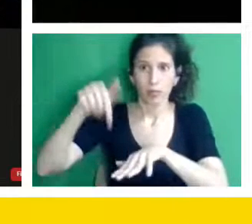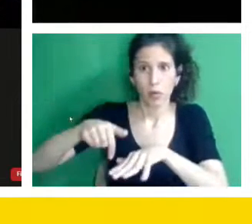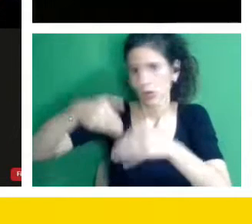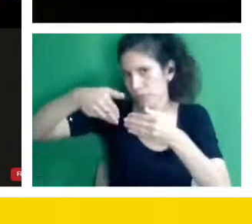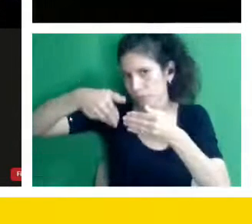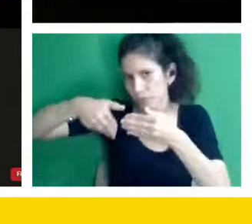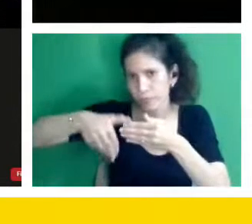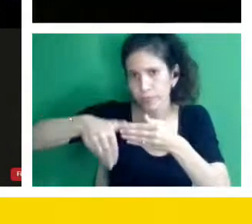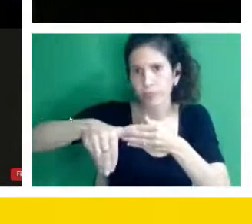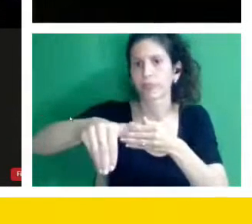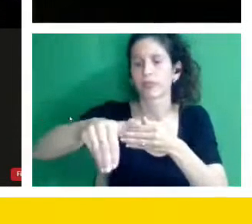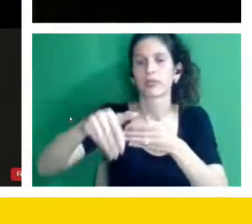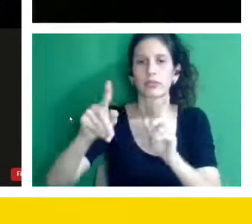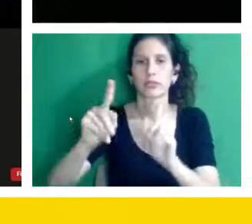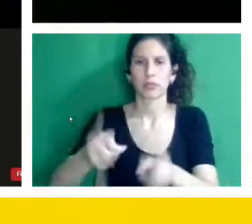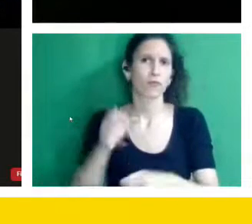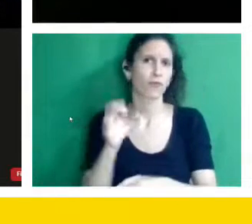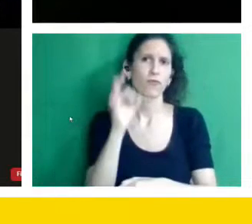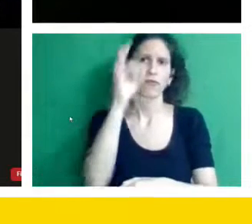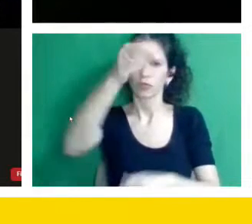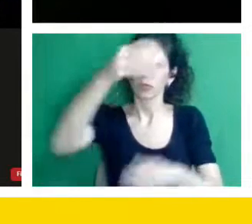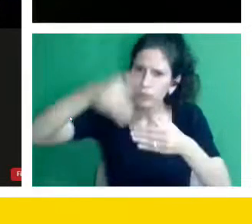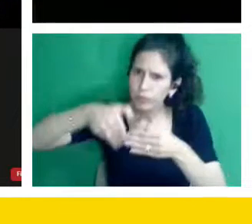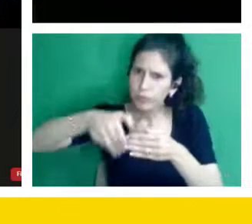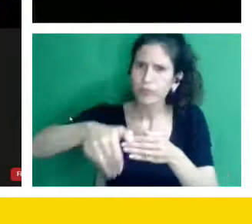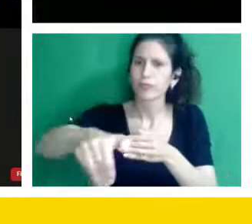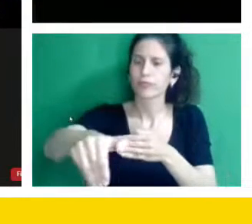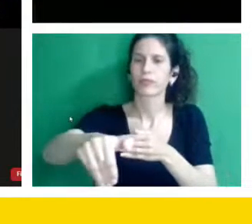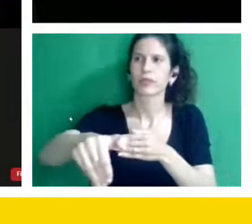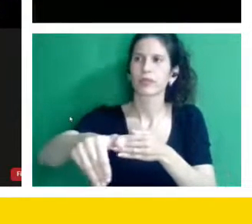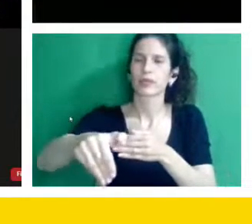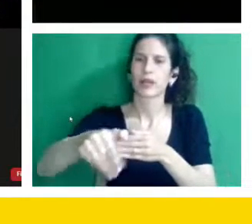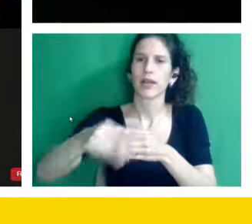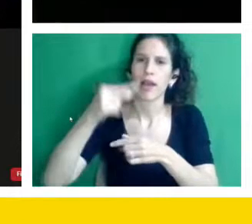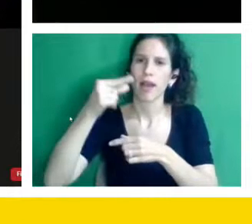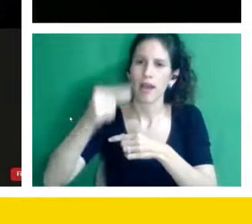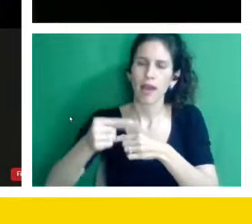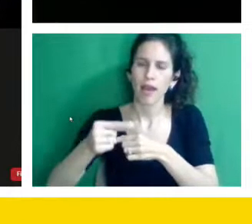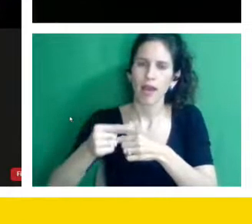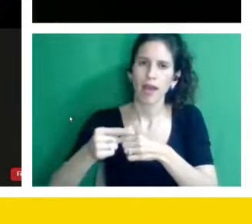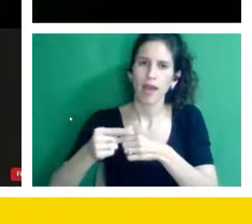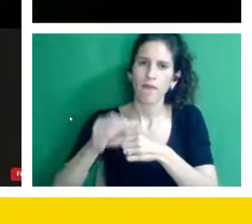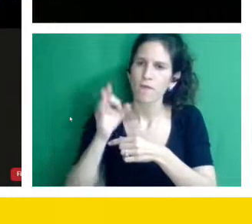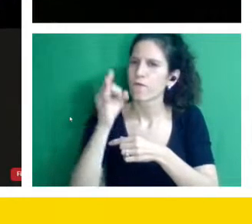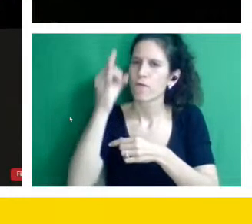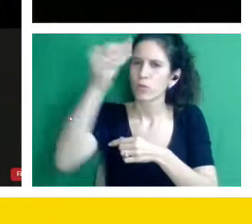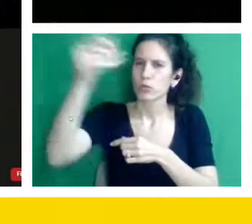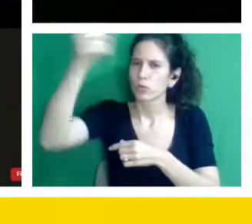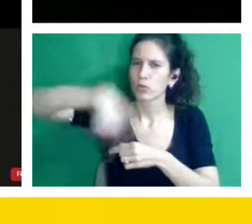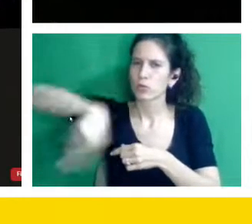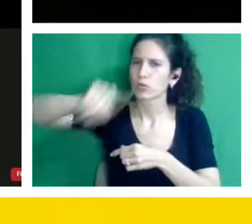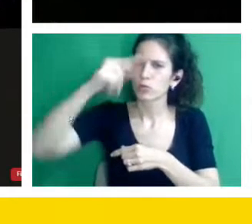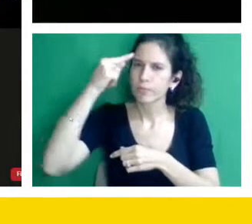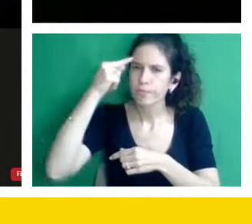a futuro son acciones de mitigación, son acciones que en un corto plazo es contenernos